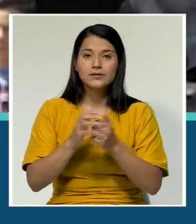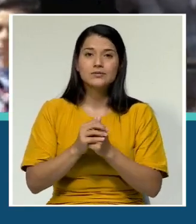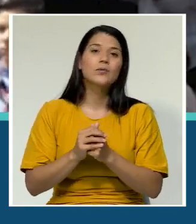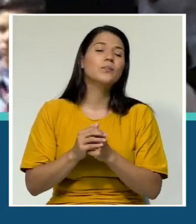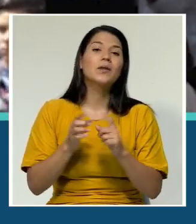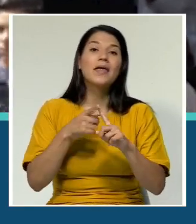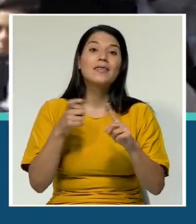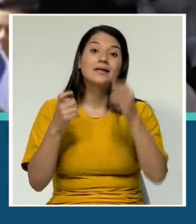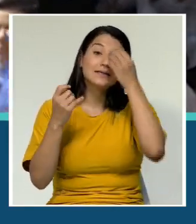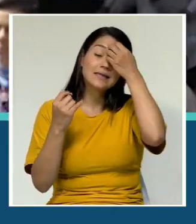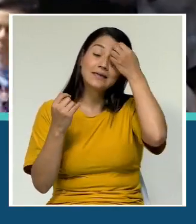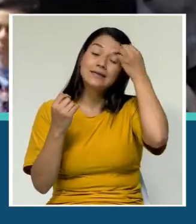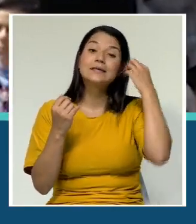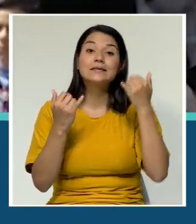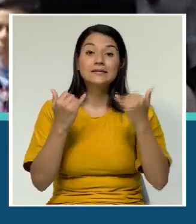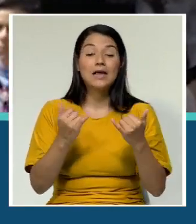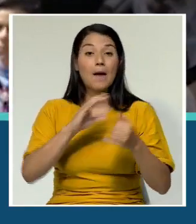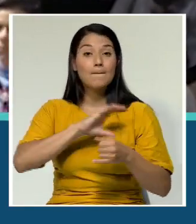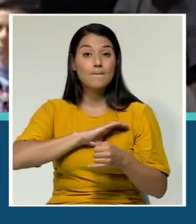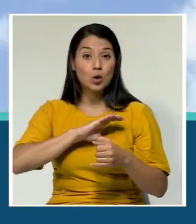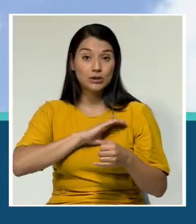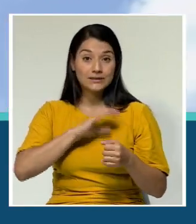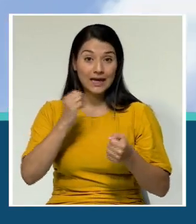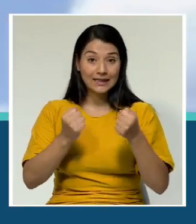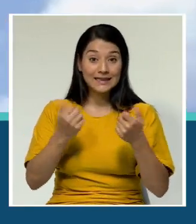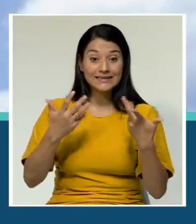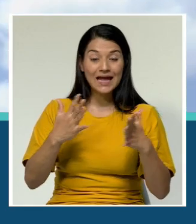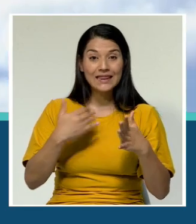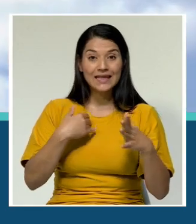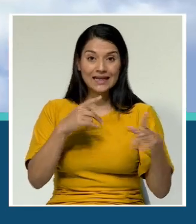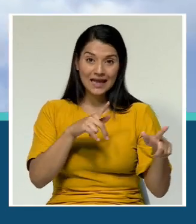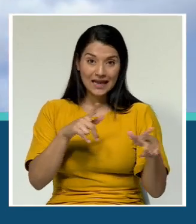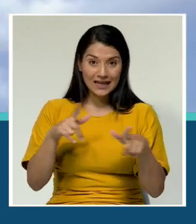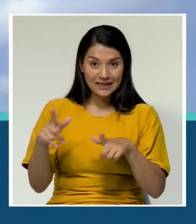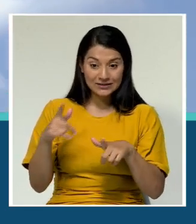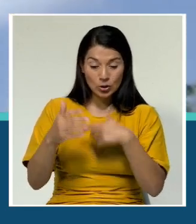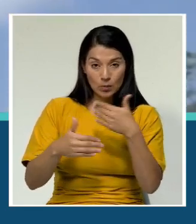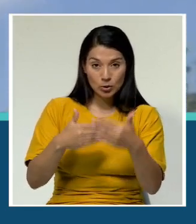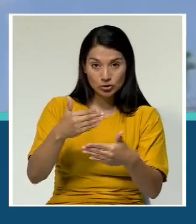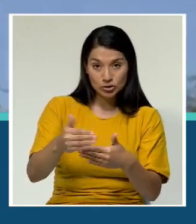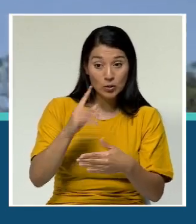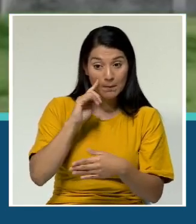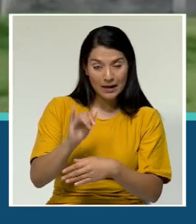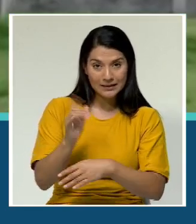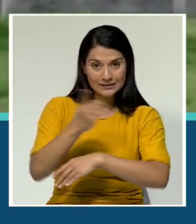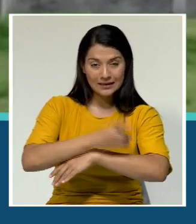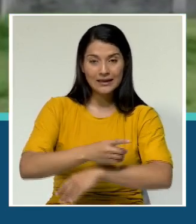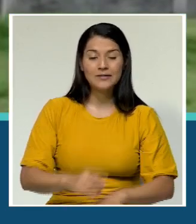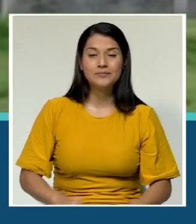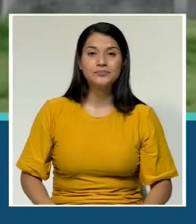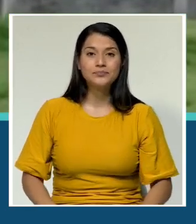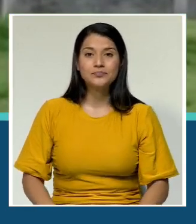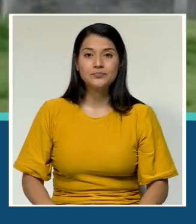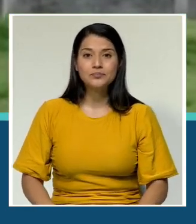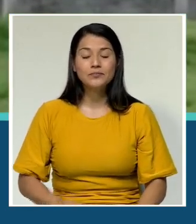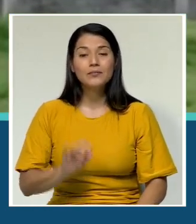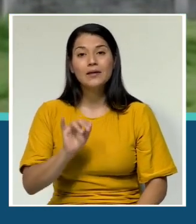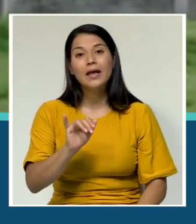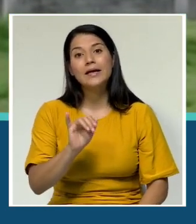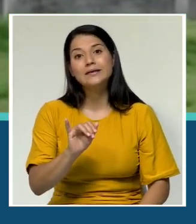de entrar al edificio de la Asamblea Legislativa. Por esta razón, es que desde ya la Policía de Tránsito tiene